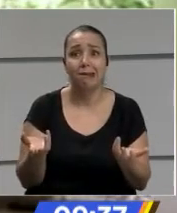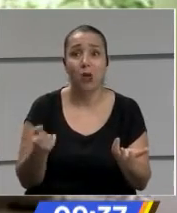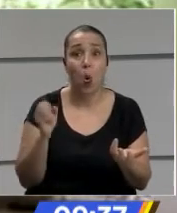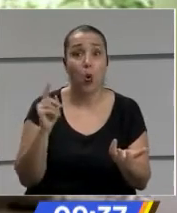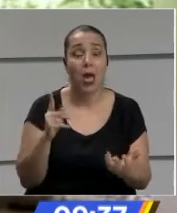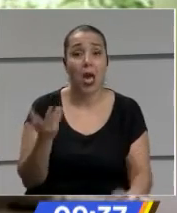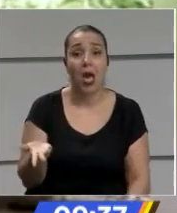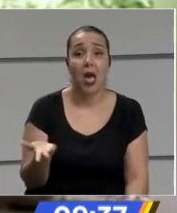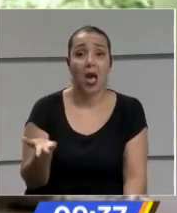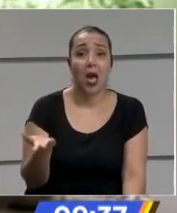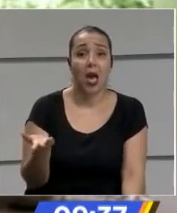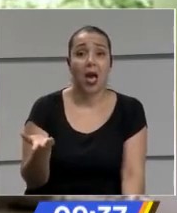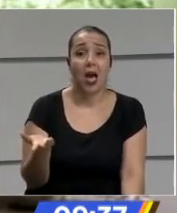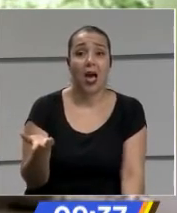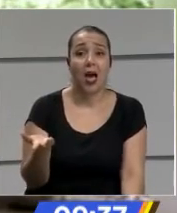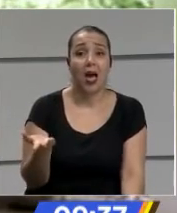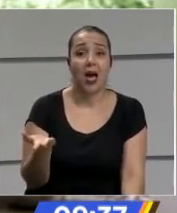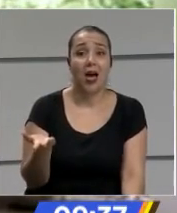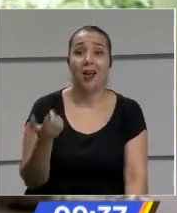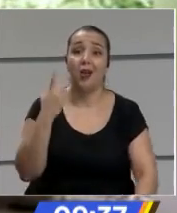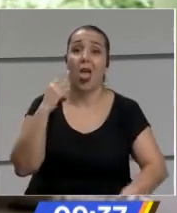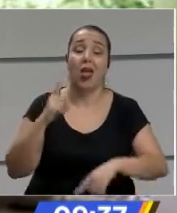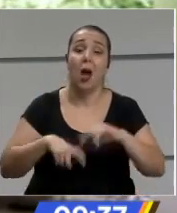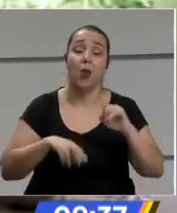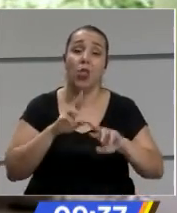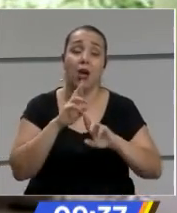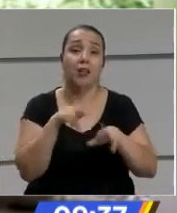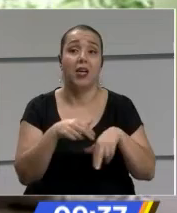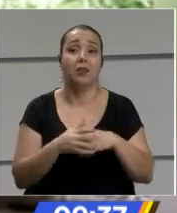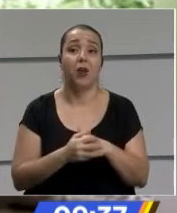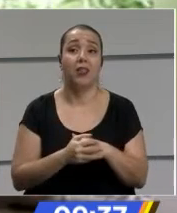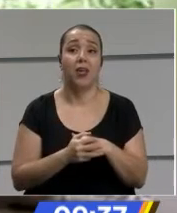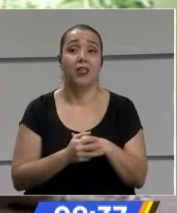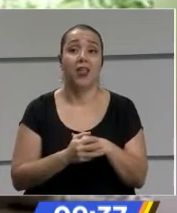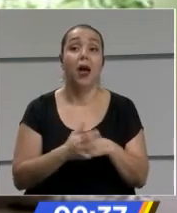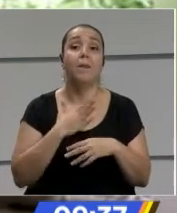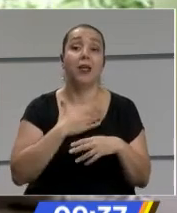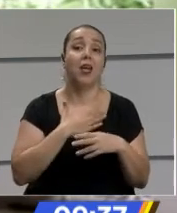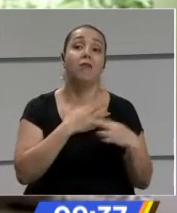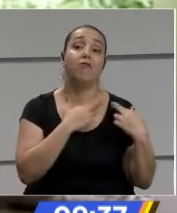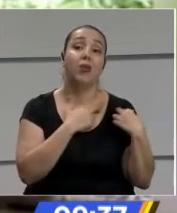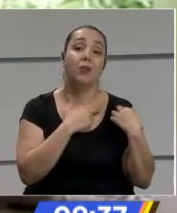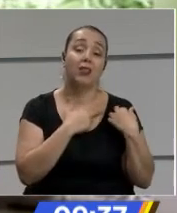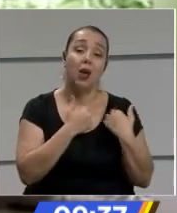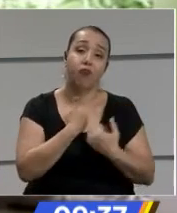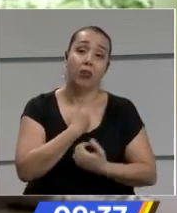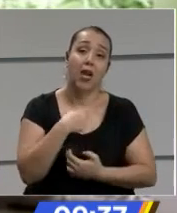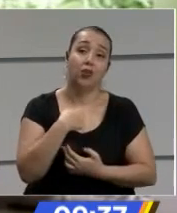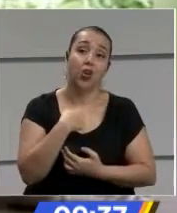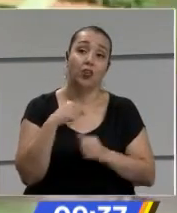Ok, ¿y qué pasó? Bueno, pues no pudo darme una respuesta, entonces me correspondería a mí. ¿Continuar?